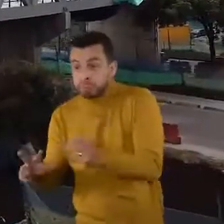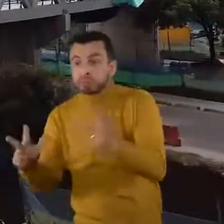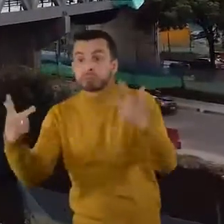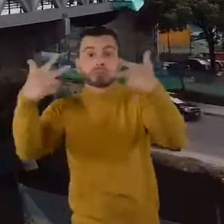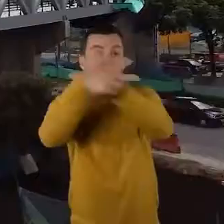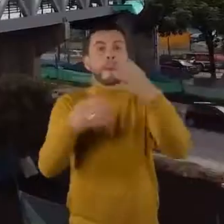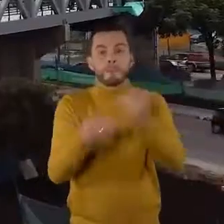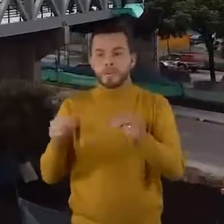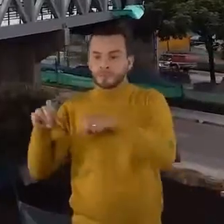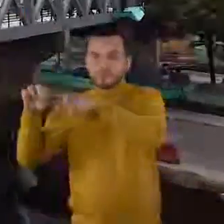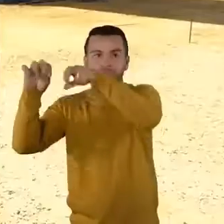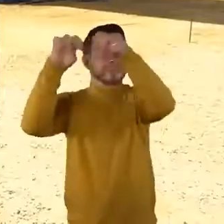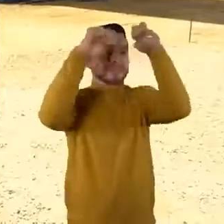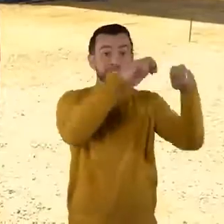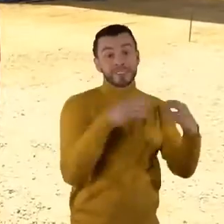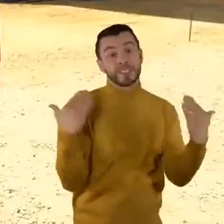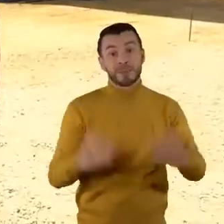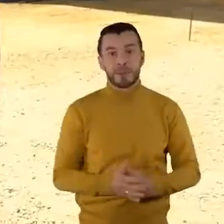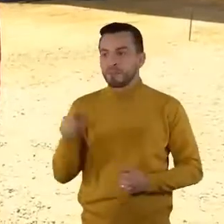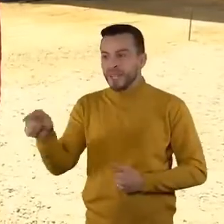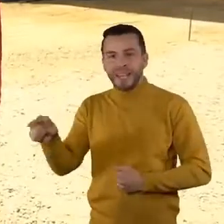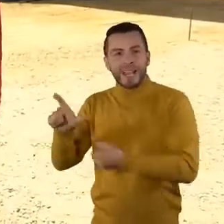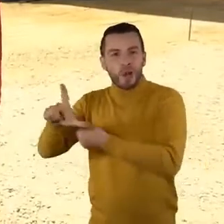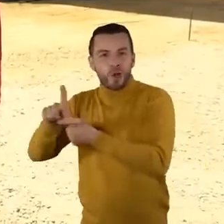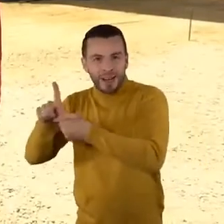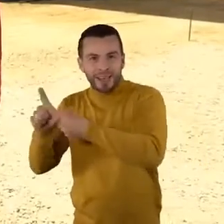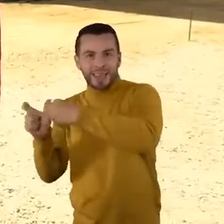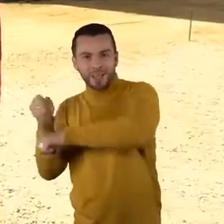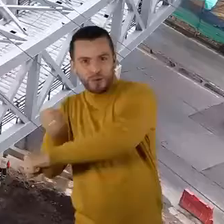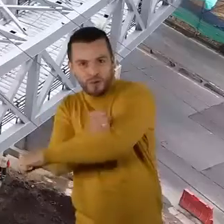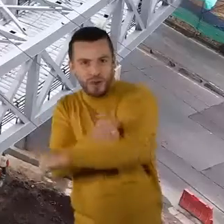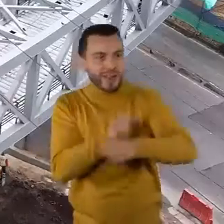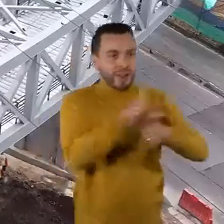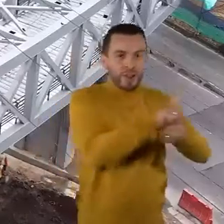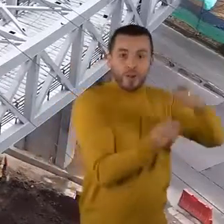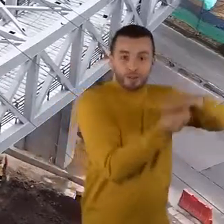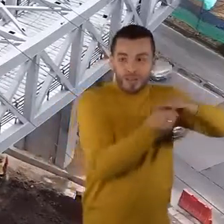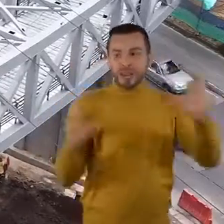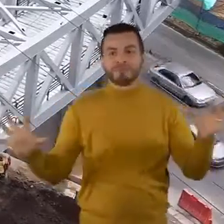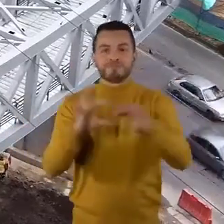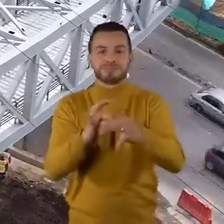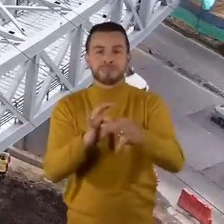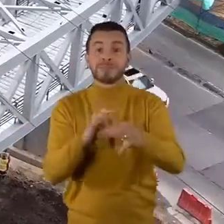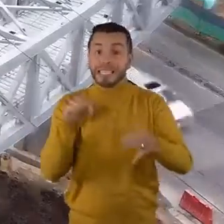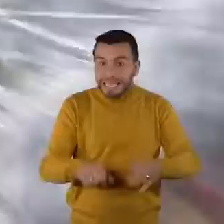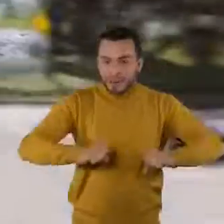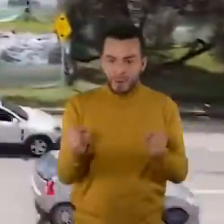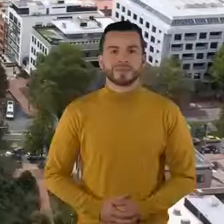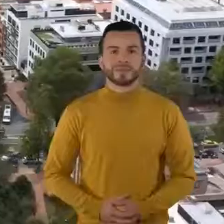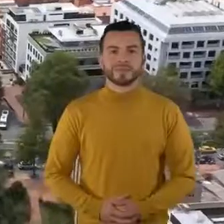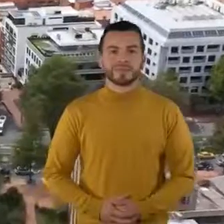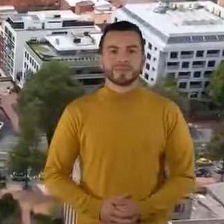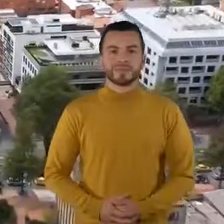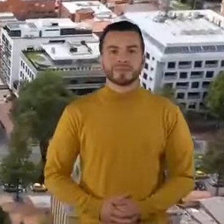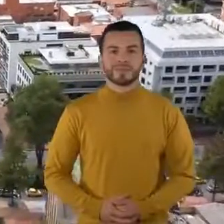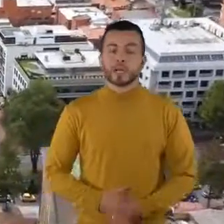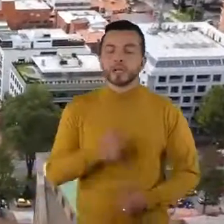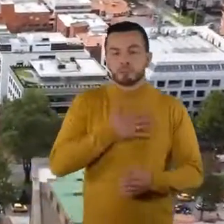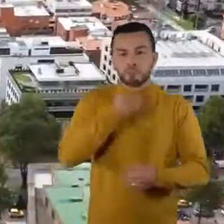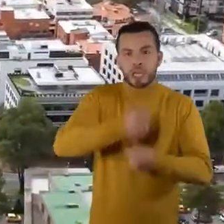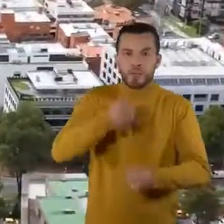ciclo puente mixto que se beneficiarán tanto peatones como viste usuario y junta la localidad de su hábitat en